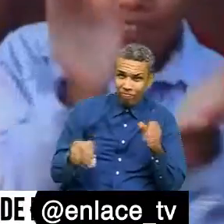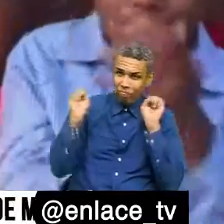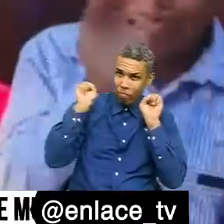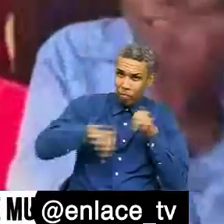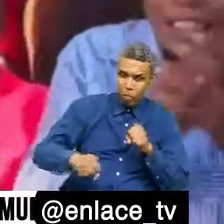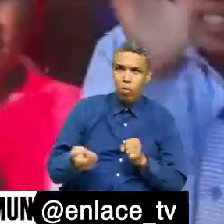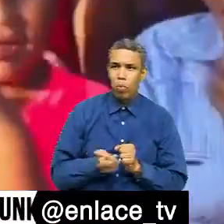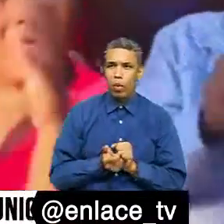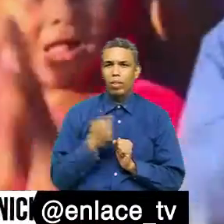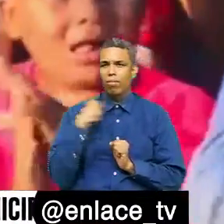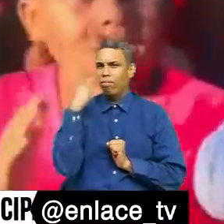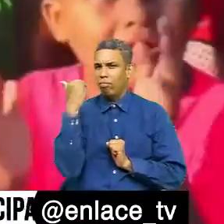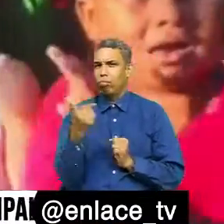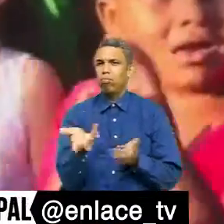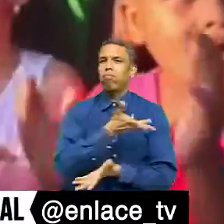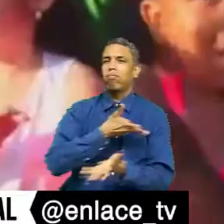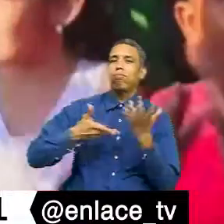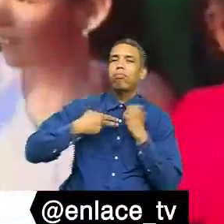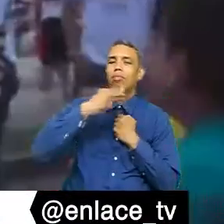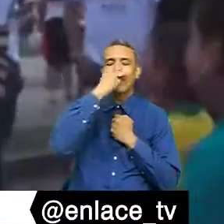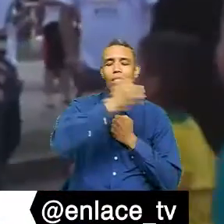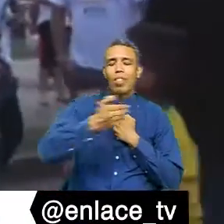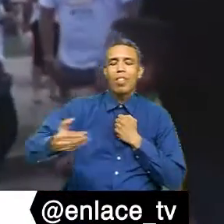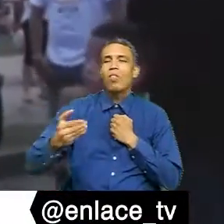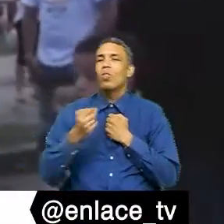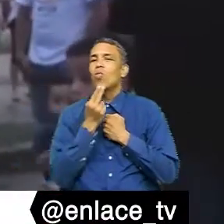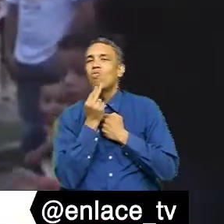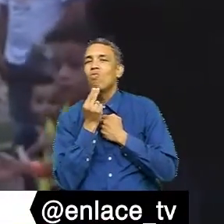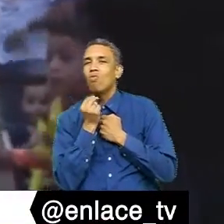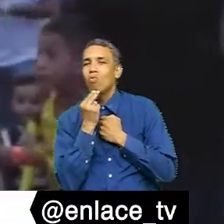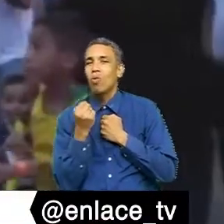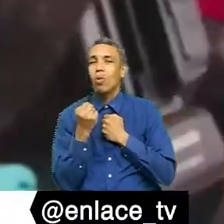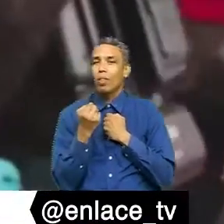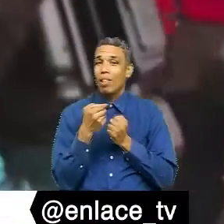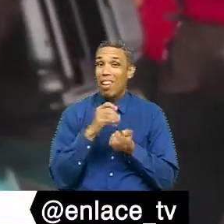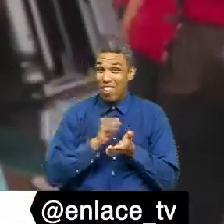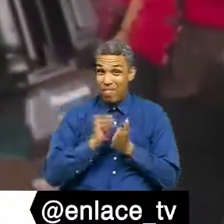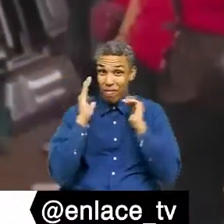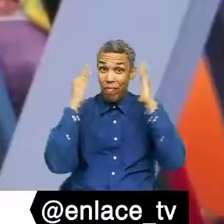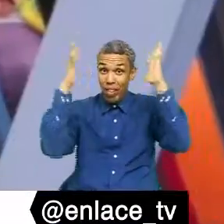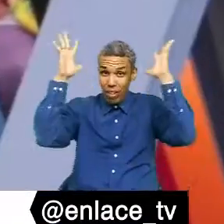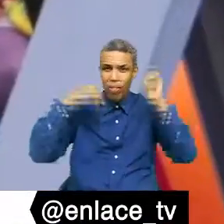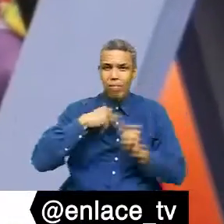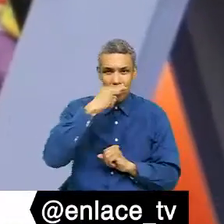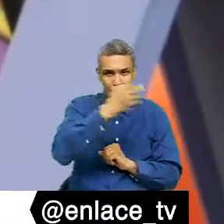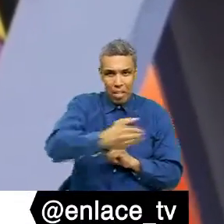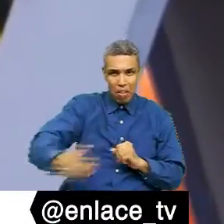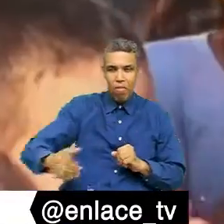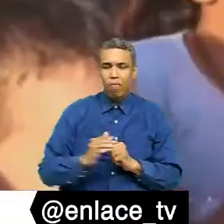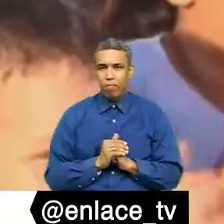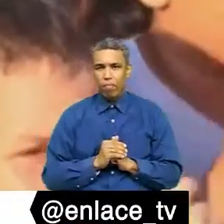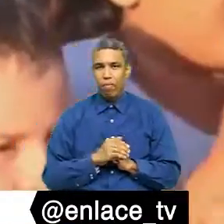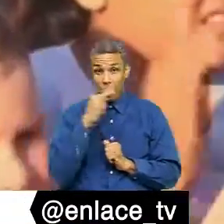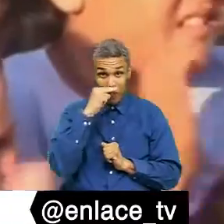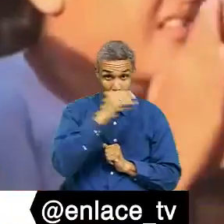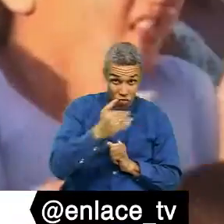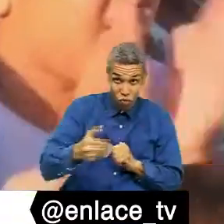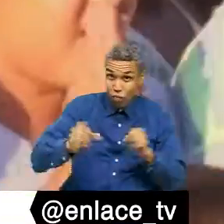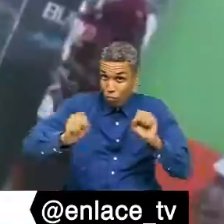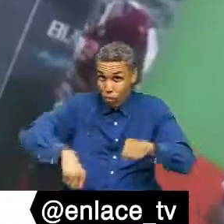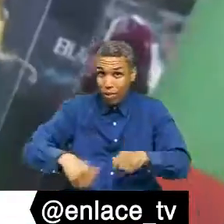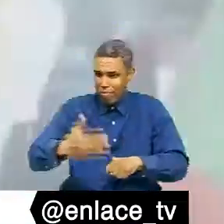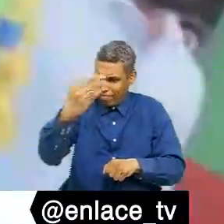para una mágica celebración del Día Dulce, el día de Halloween. Los niños y niñas de Barranca Bermeja están